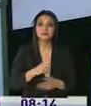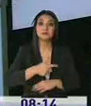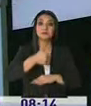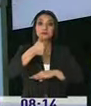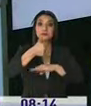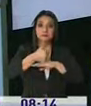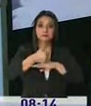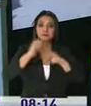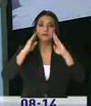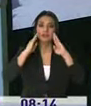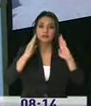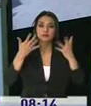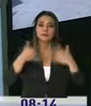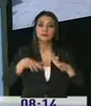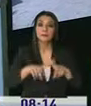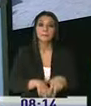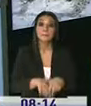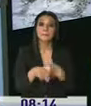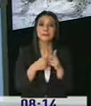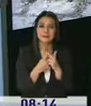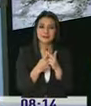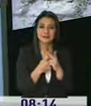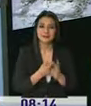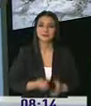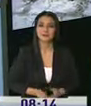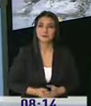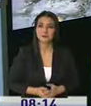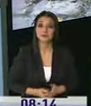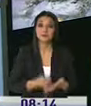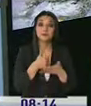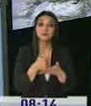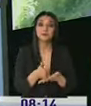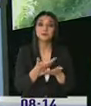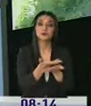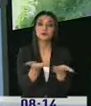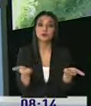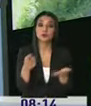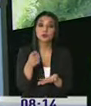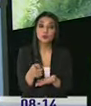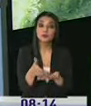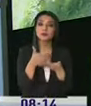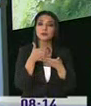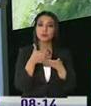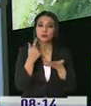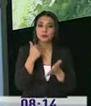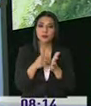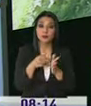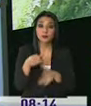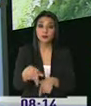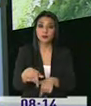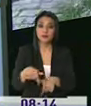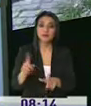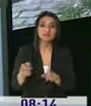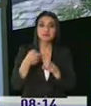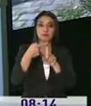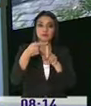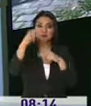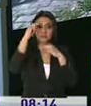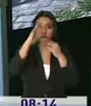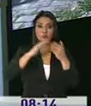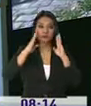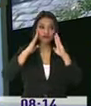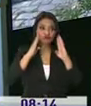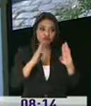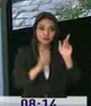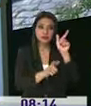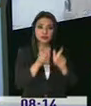autoridades pues rápidamente han comenzado a actuar. Actuar en beneficio de ustedes, lo que nosotros buscamos cuando decimos que somos los dolientes de la ciudad, es por